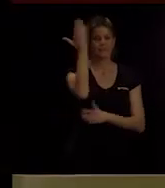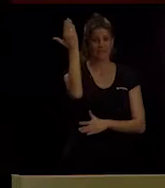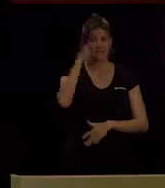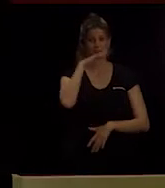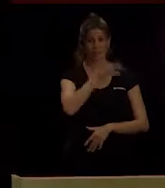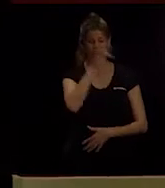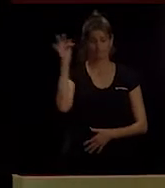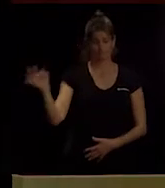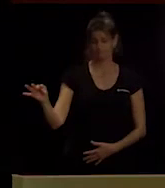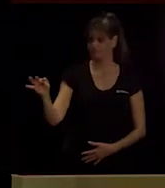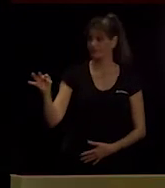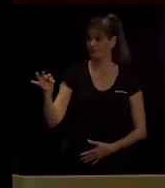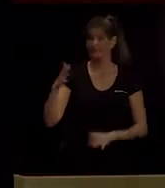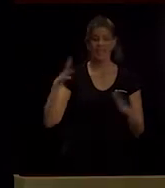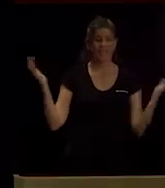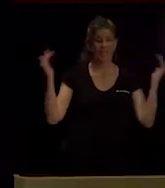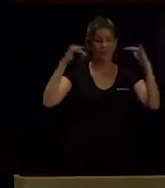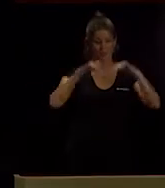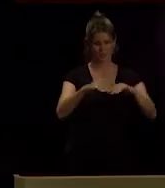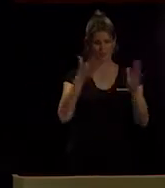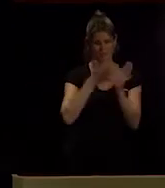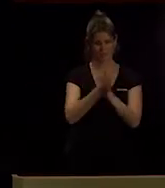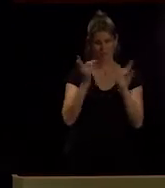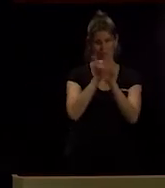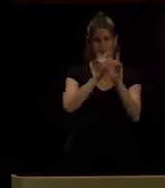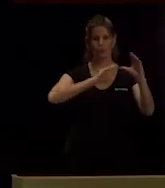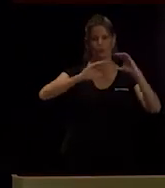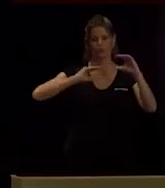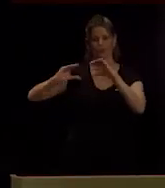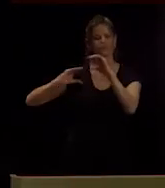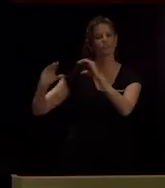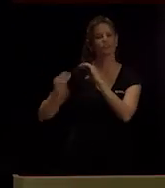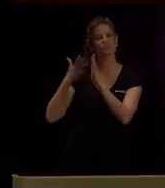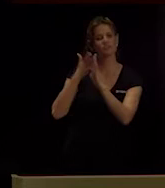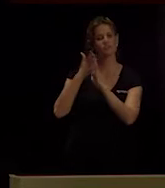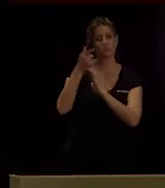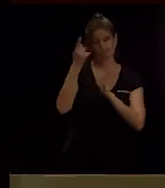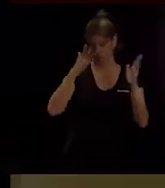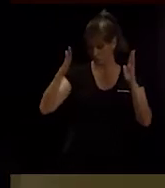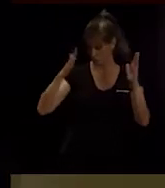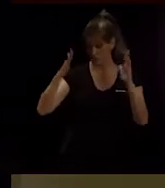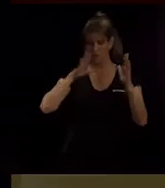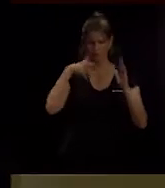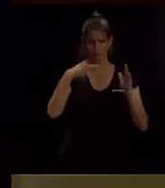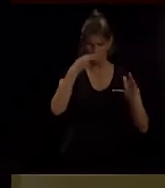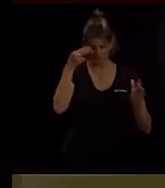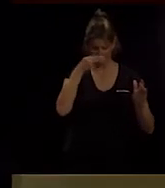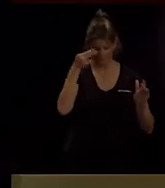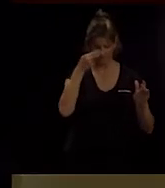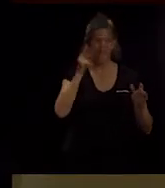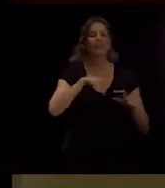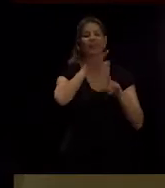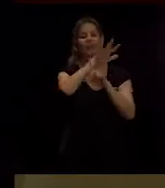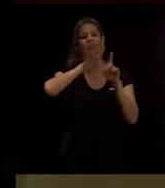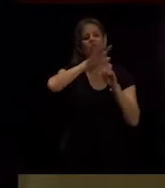Pasamos al encuentro con las comunicaciones. Y bueno, es un momento también de sumo interés dentro del entorno de las jornadas,